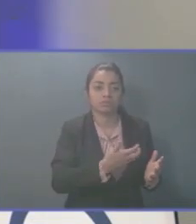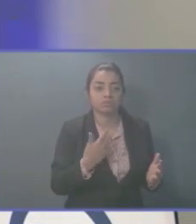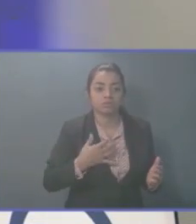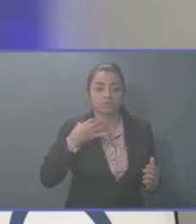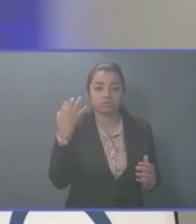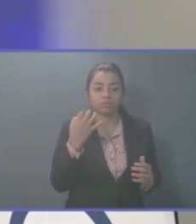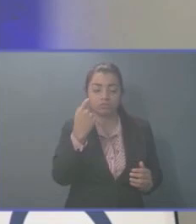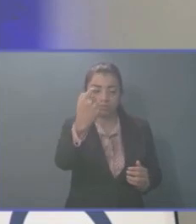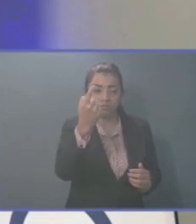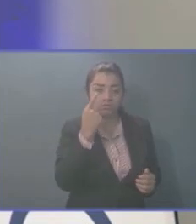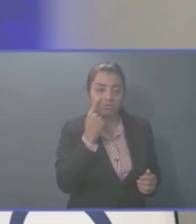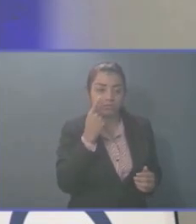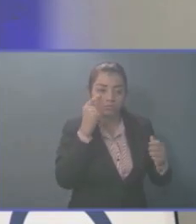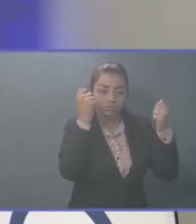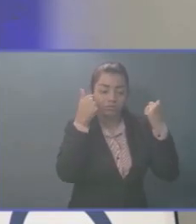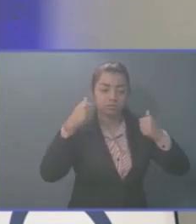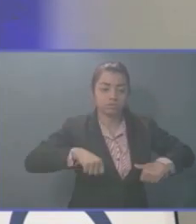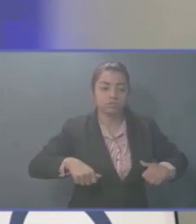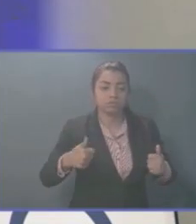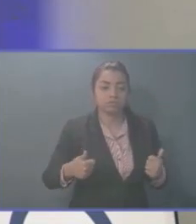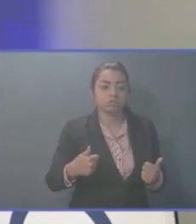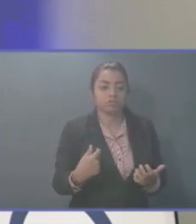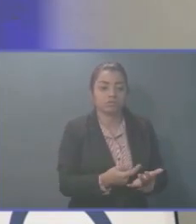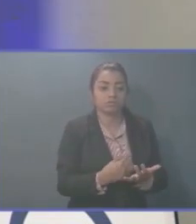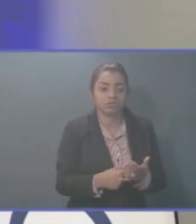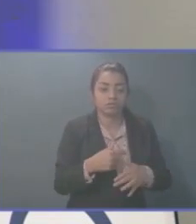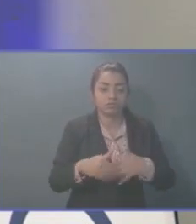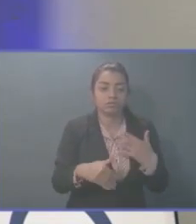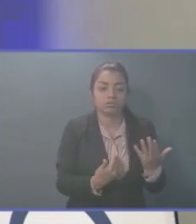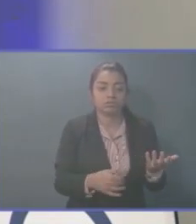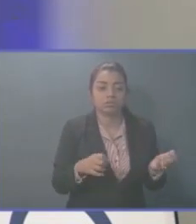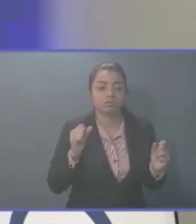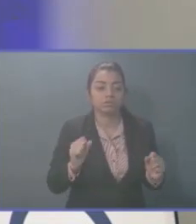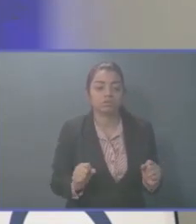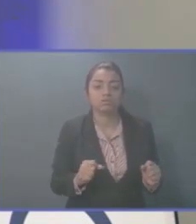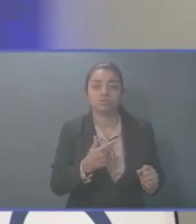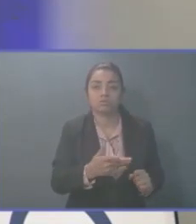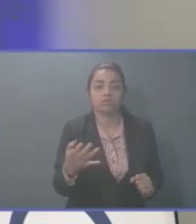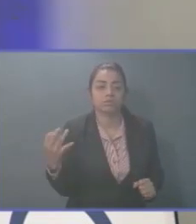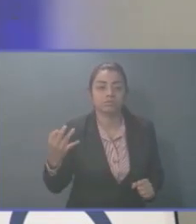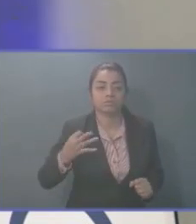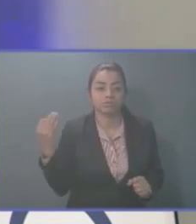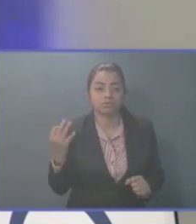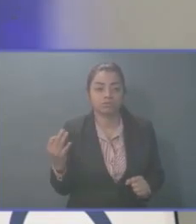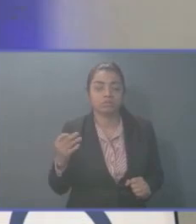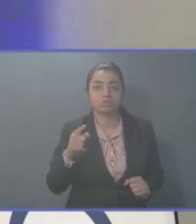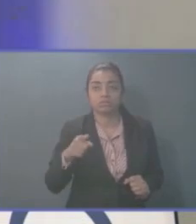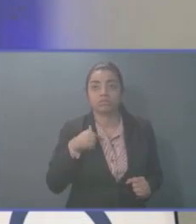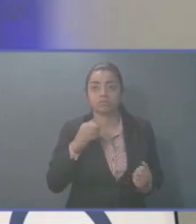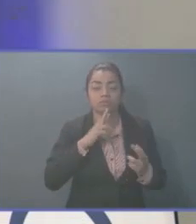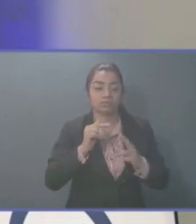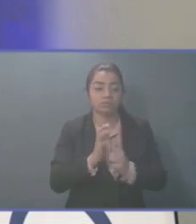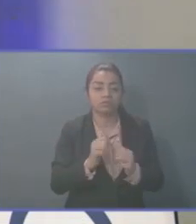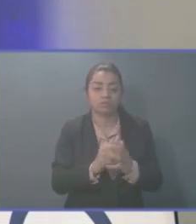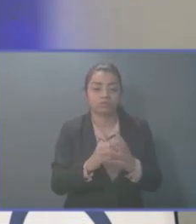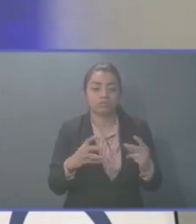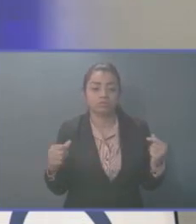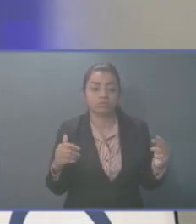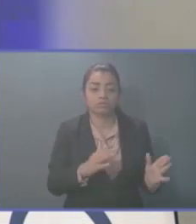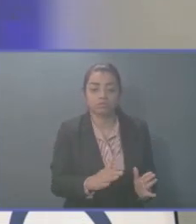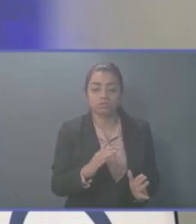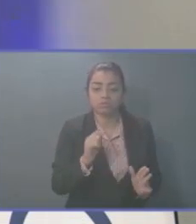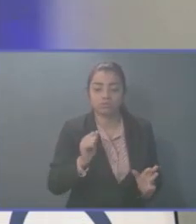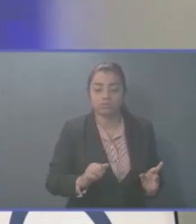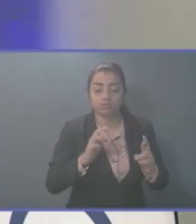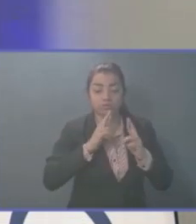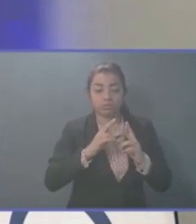cuidar que lo que se apruebe de verdad responda a una necesidad y que le va a dar solución o va a ir ayudando,